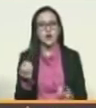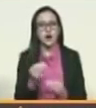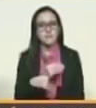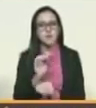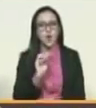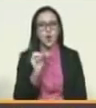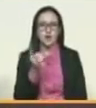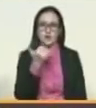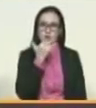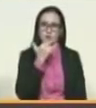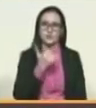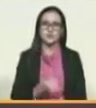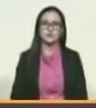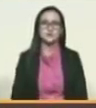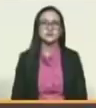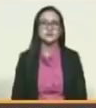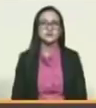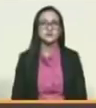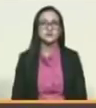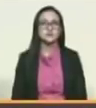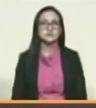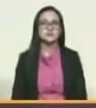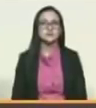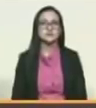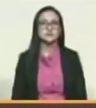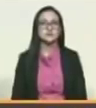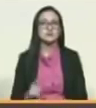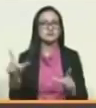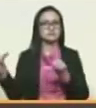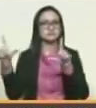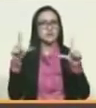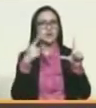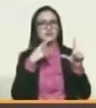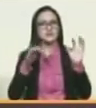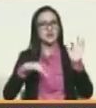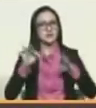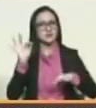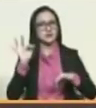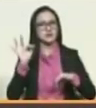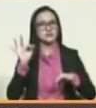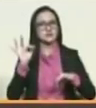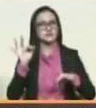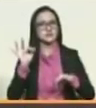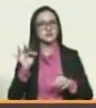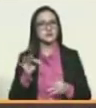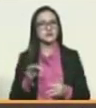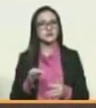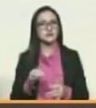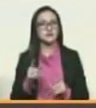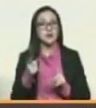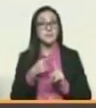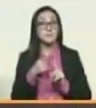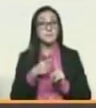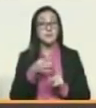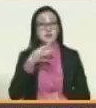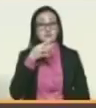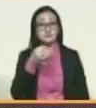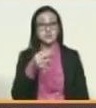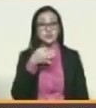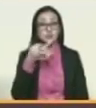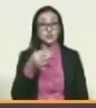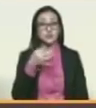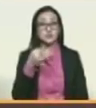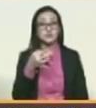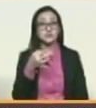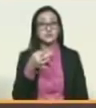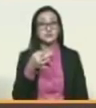error. ¿En el principio cuándo? Porque la lámina decía 13. 13, pero en la de primera declaración y la declaración de